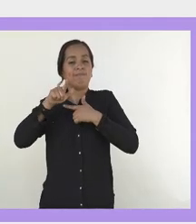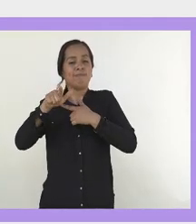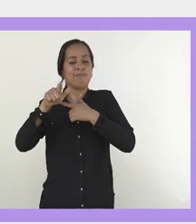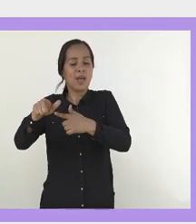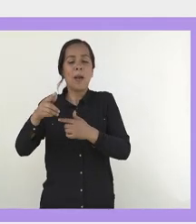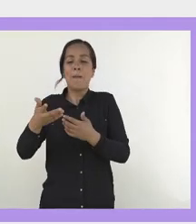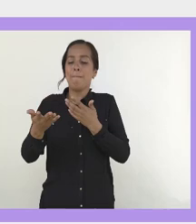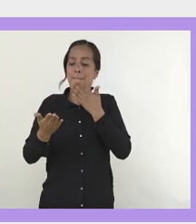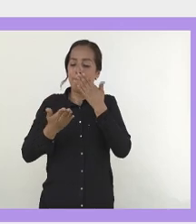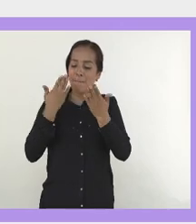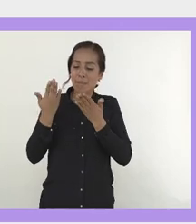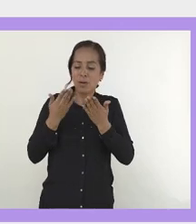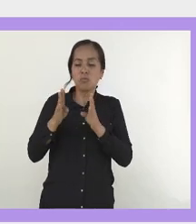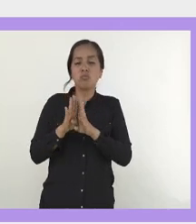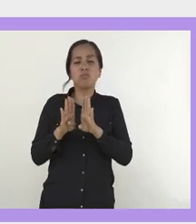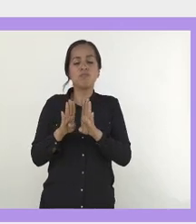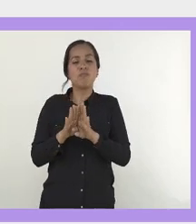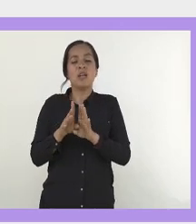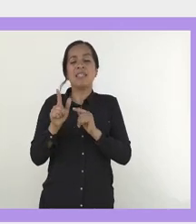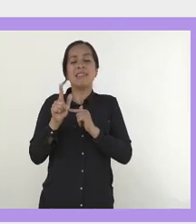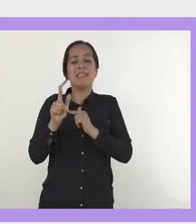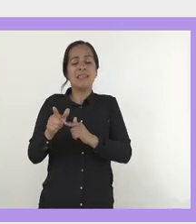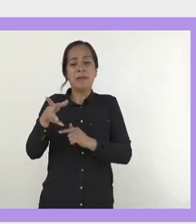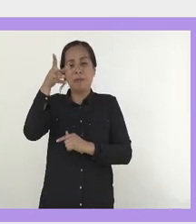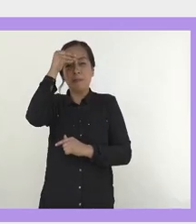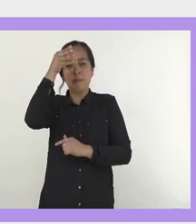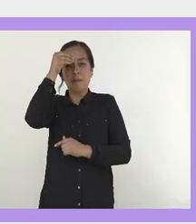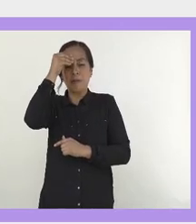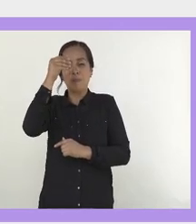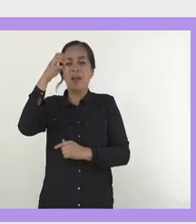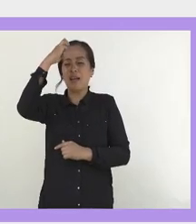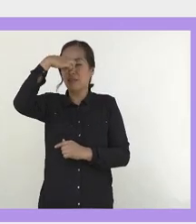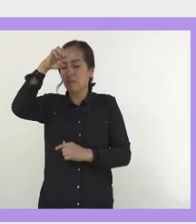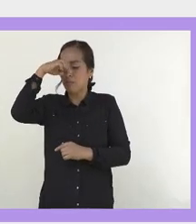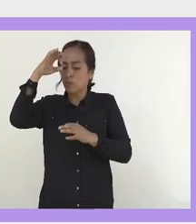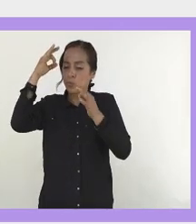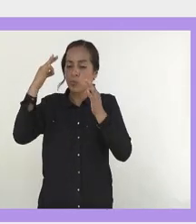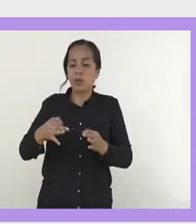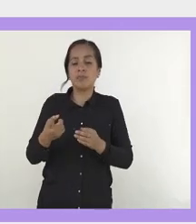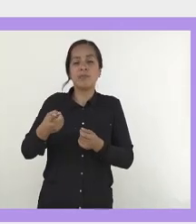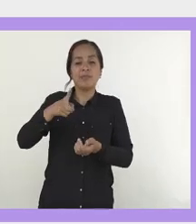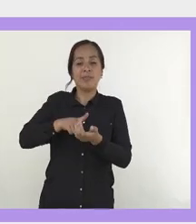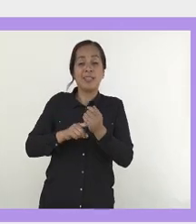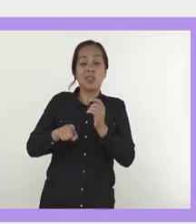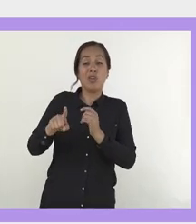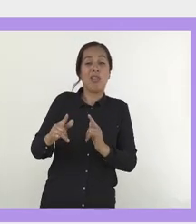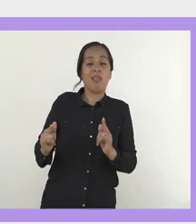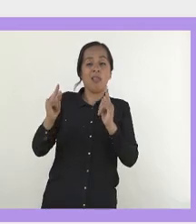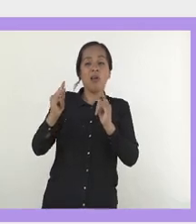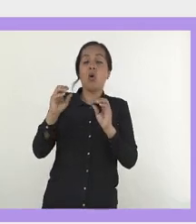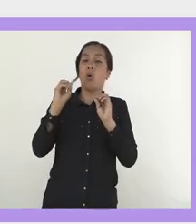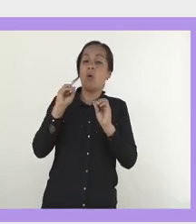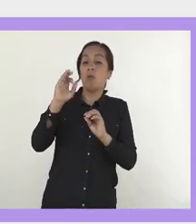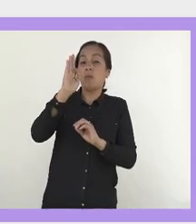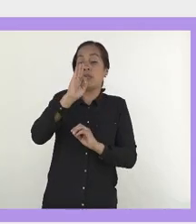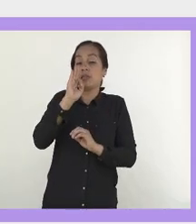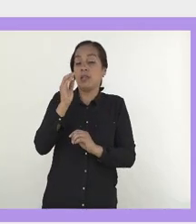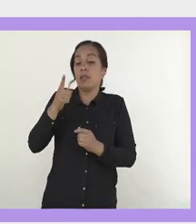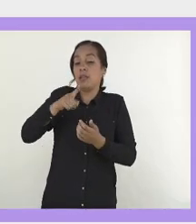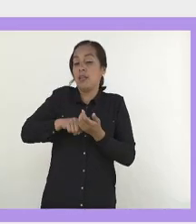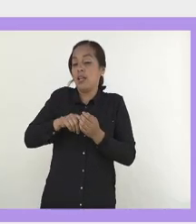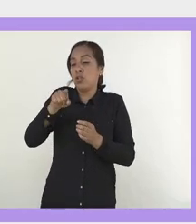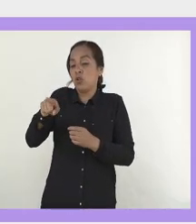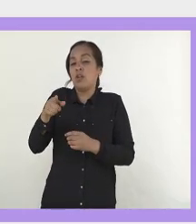estudiar necesitamos tener esa exigencia esa experiencia dentro del campo o a lo mejor puede ser dentro de